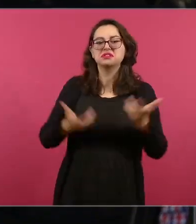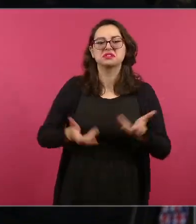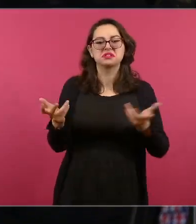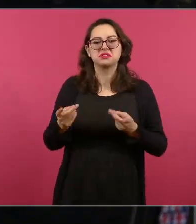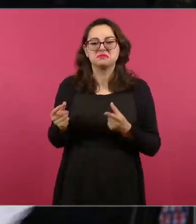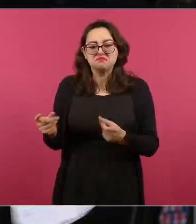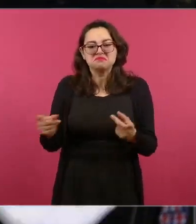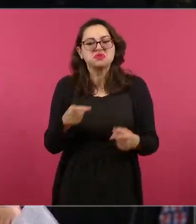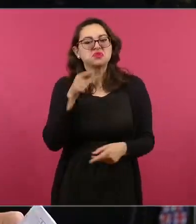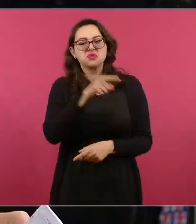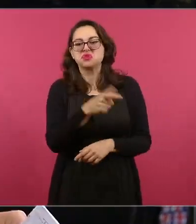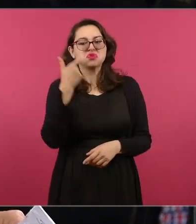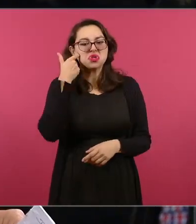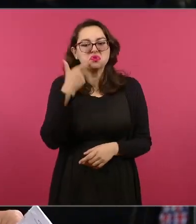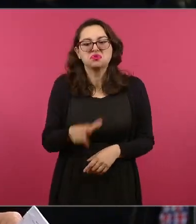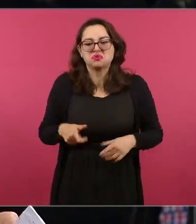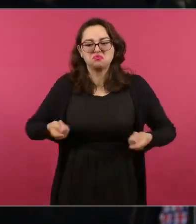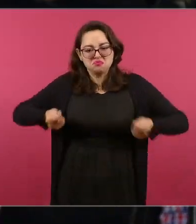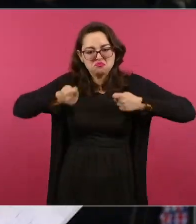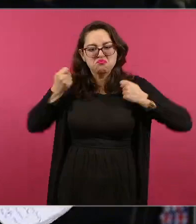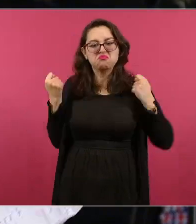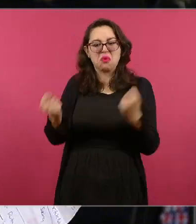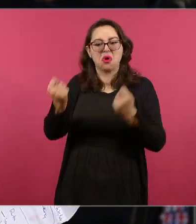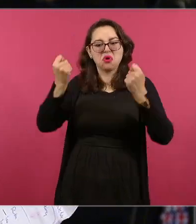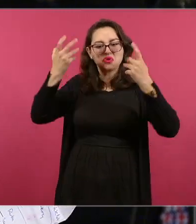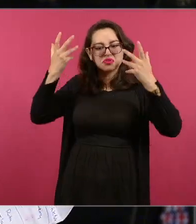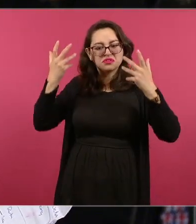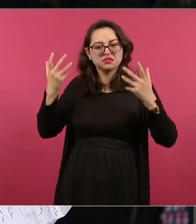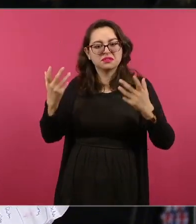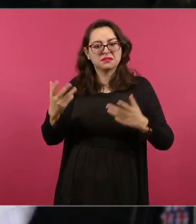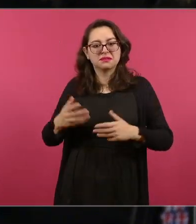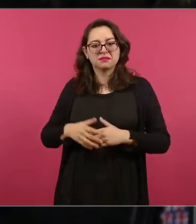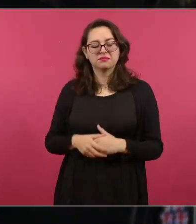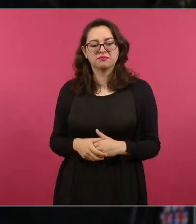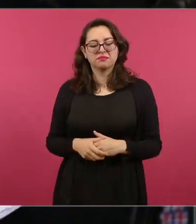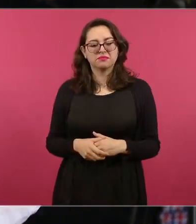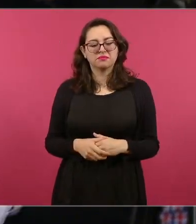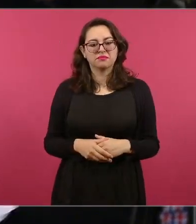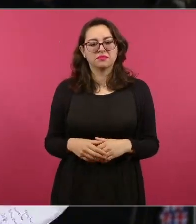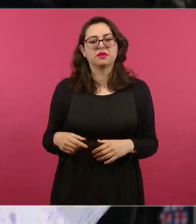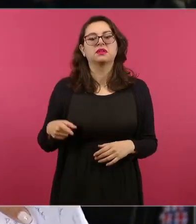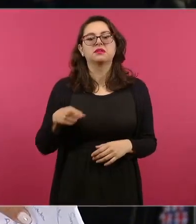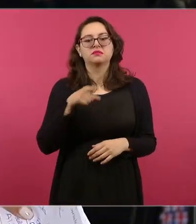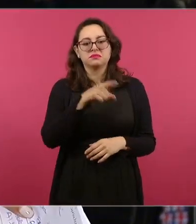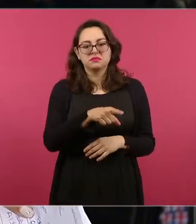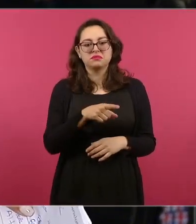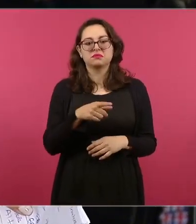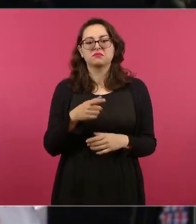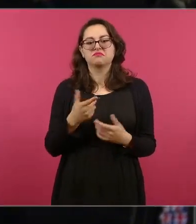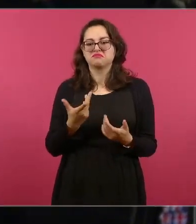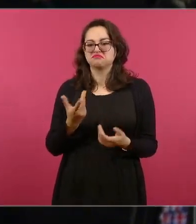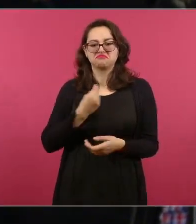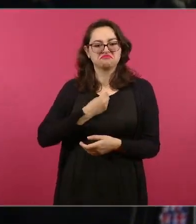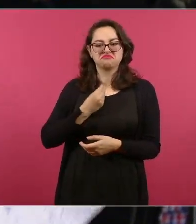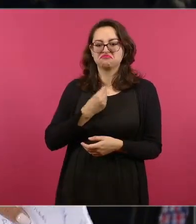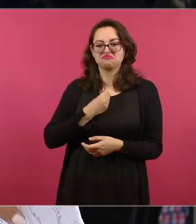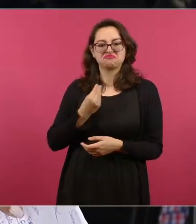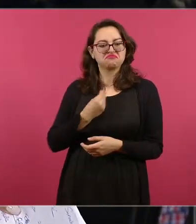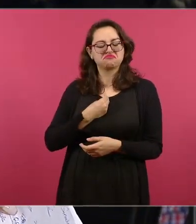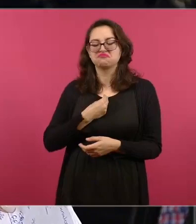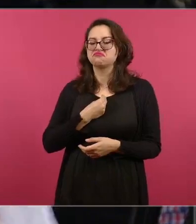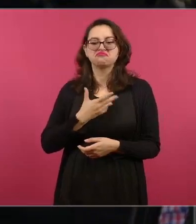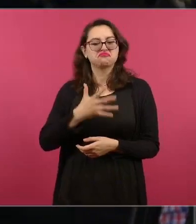al que no le guste, pues que no le guste. Que se vaya. Porque él no soporta que alguien le falle. No le gusta la